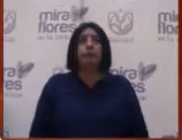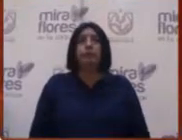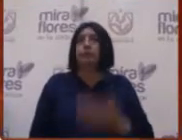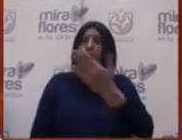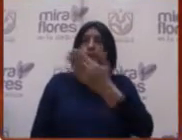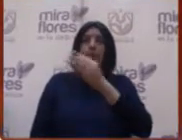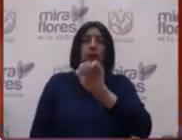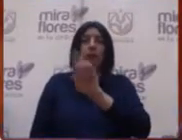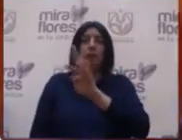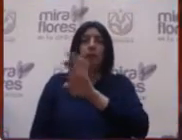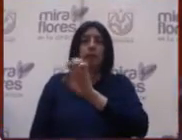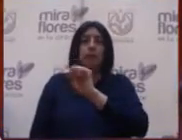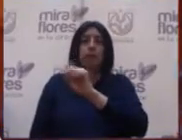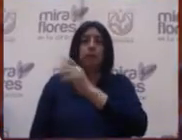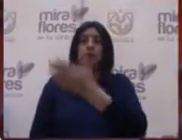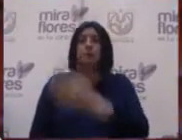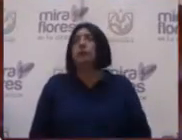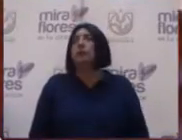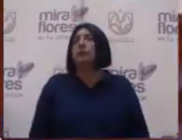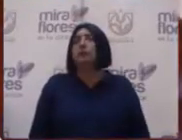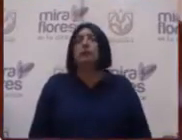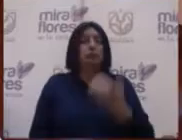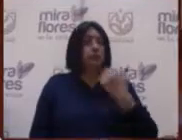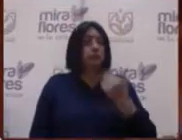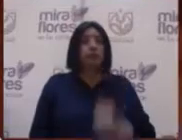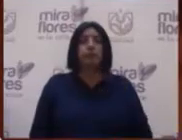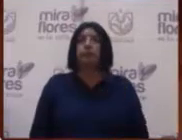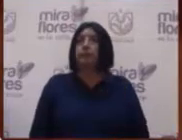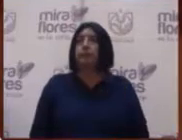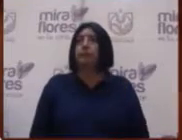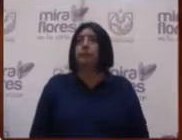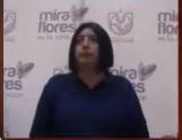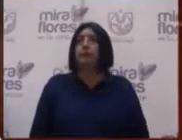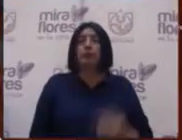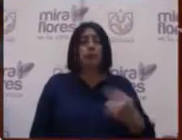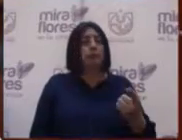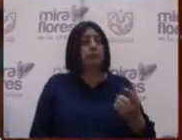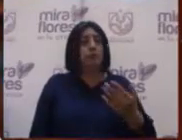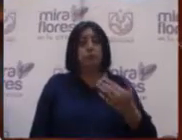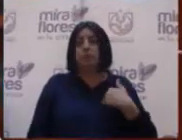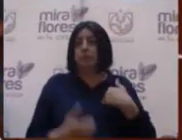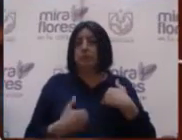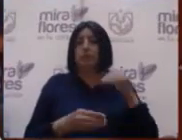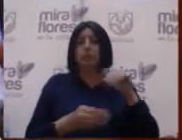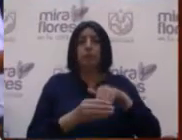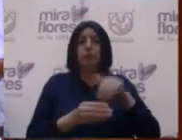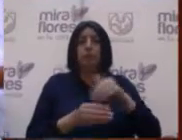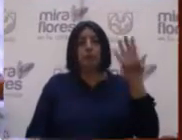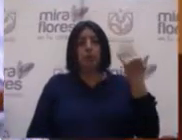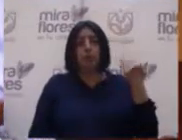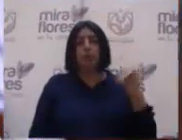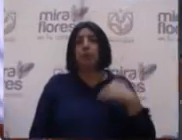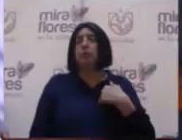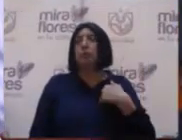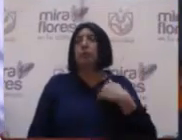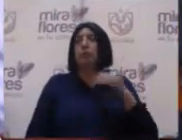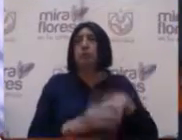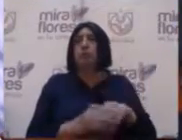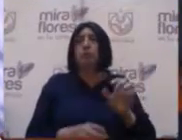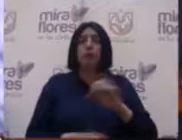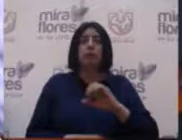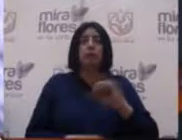Señor Dalbertis, tiene el uso de la palabra. Gracias. Para ser consecuente con mis votos anteriores, mi